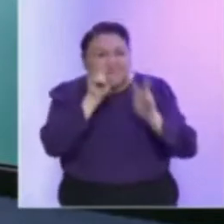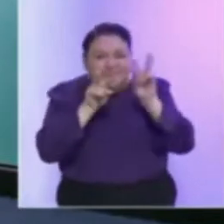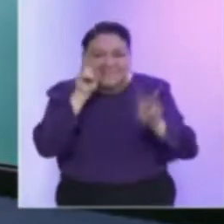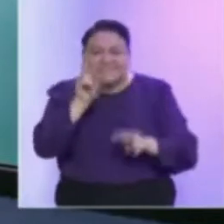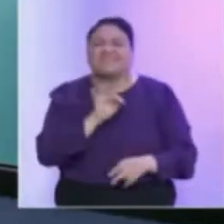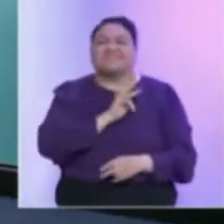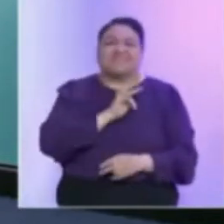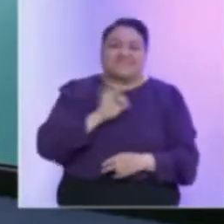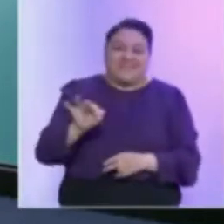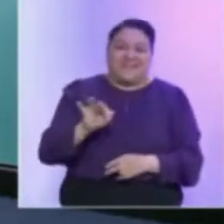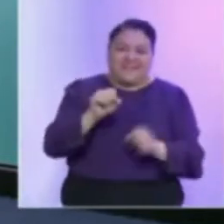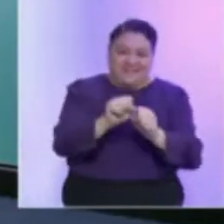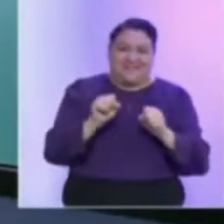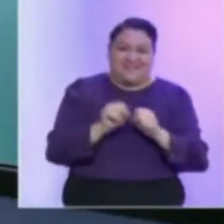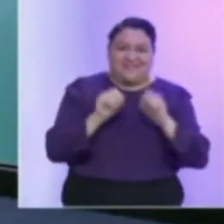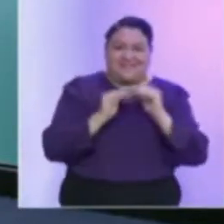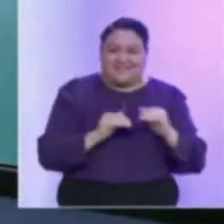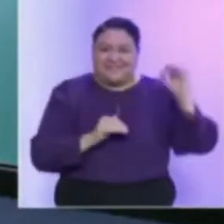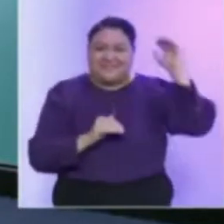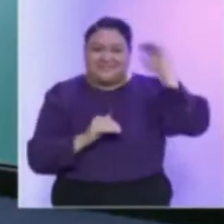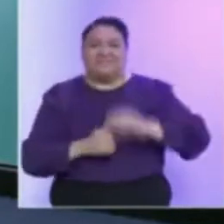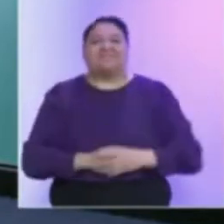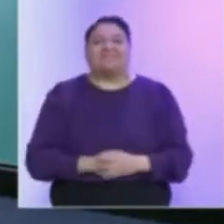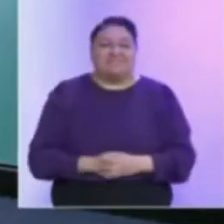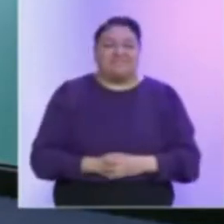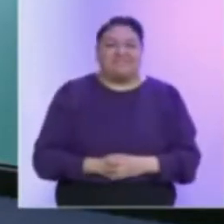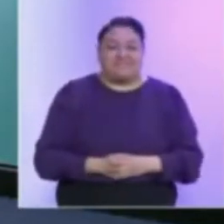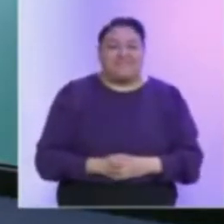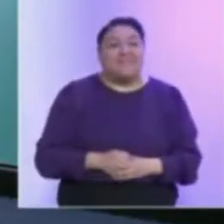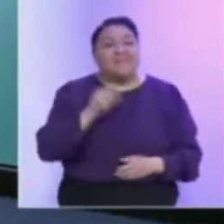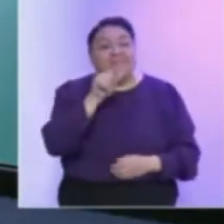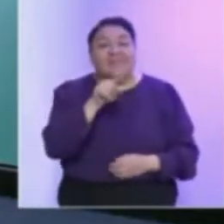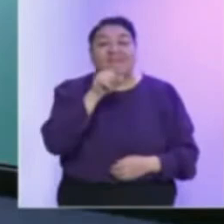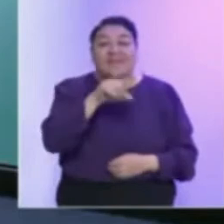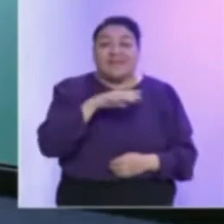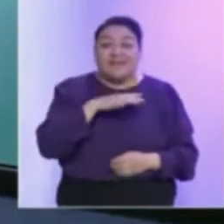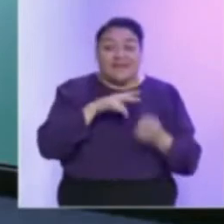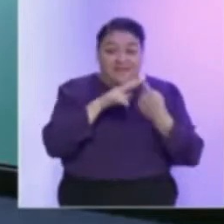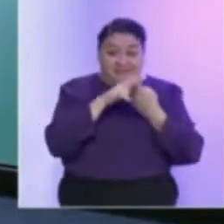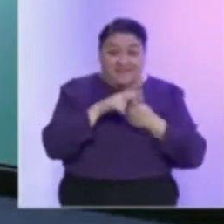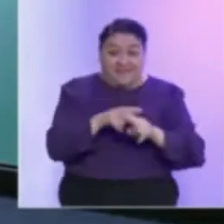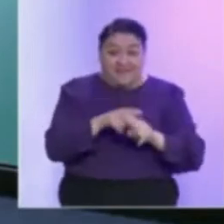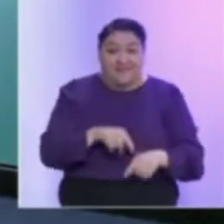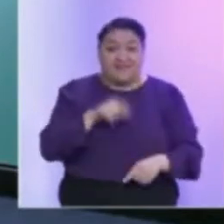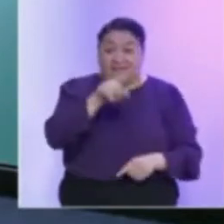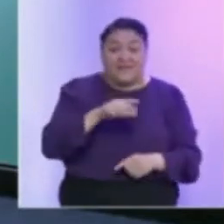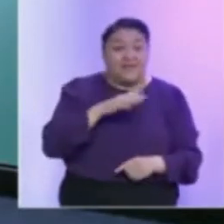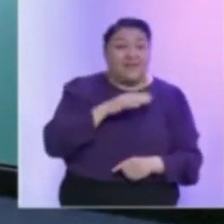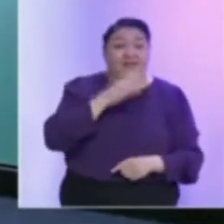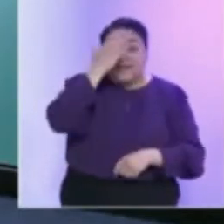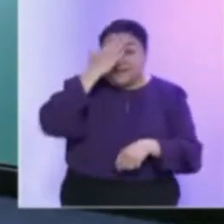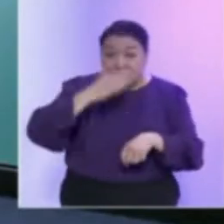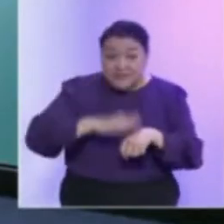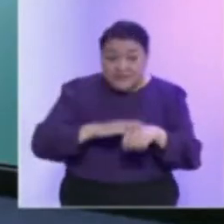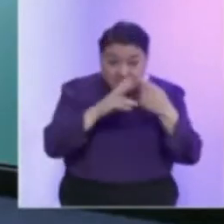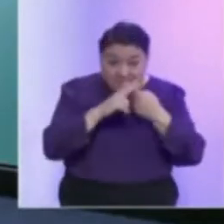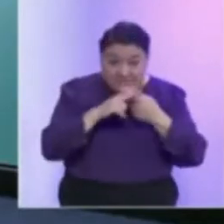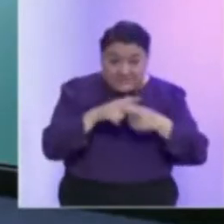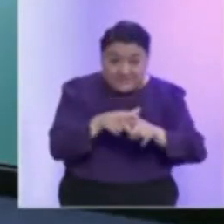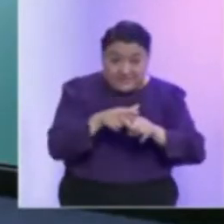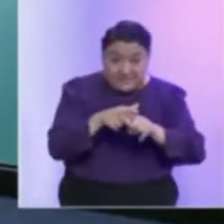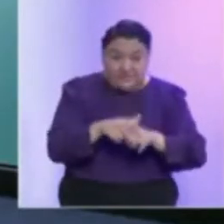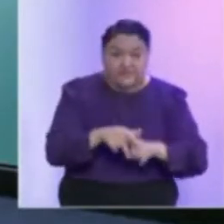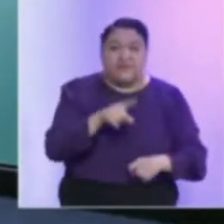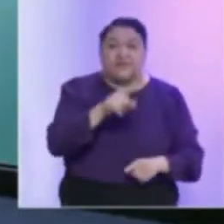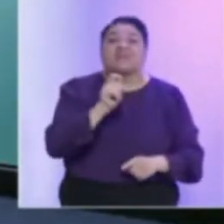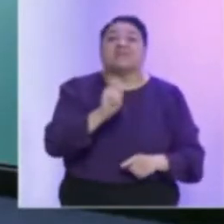papitas. No mames, bien, cabrón. Sí, güey, aquí dejan. Mientras entrar, comienza ya esta sesión solemne, recordemos. En la película de ella dejaron.